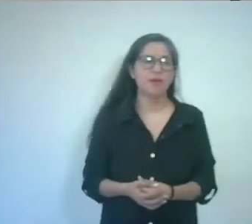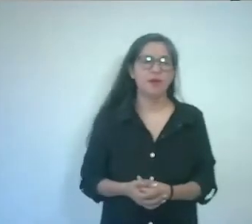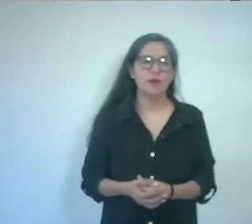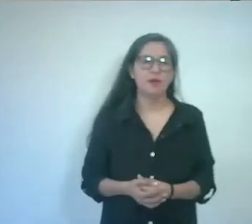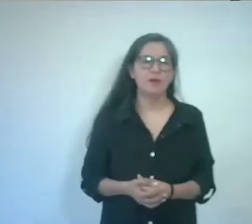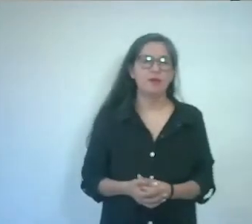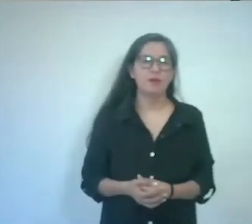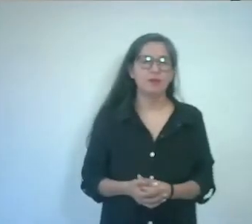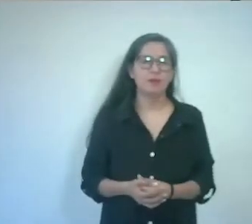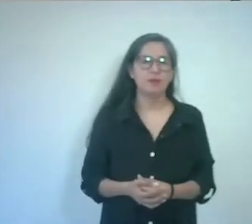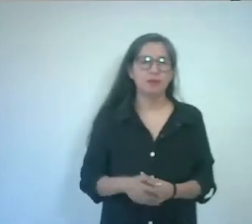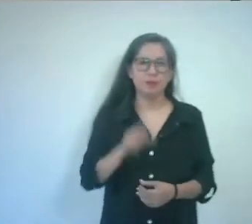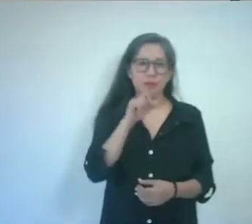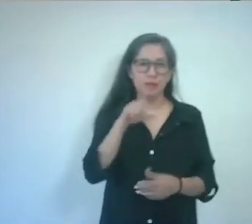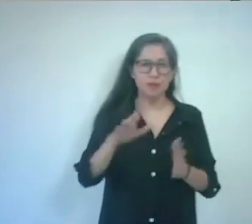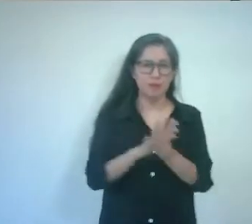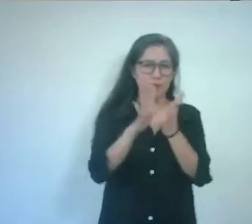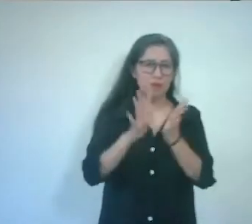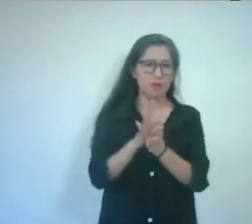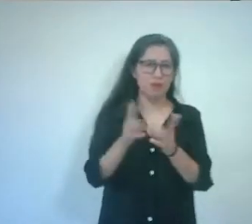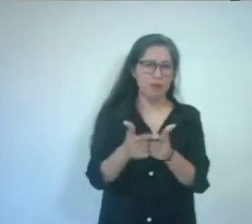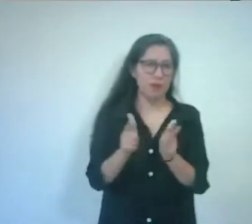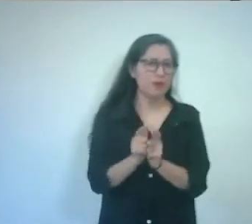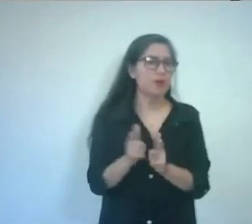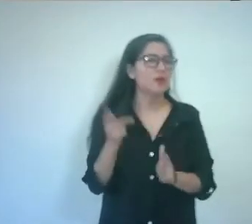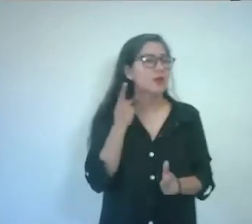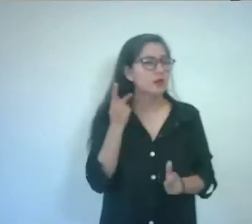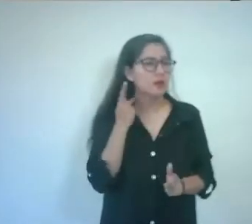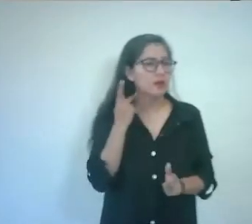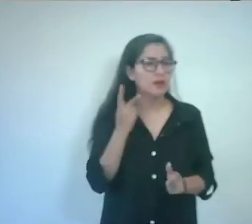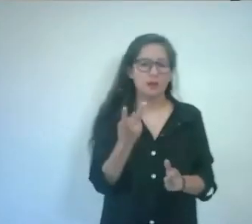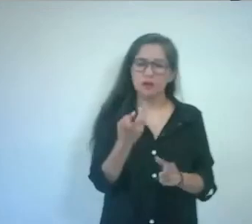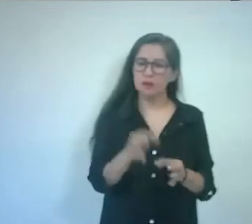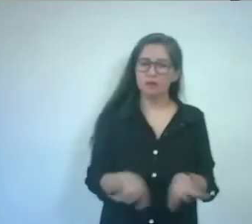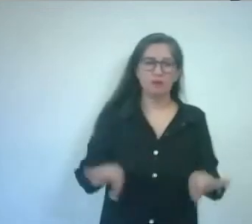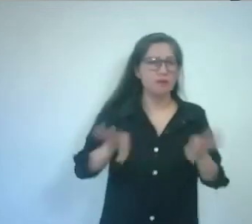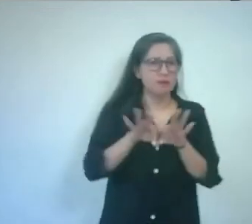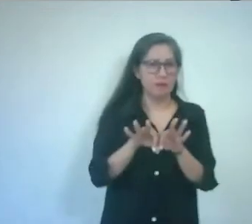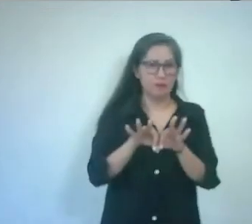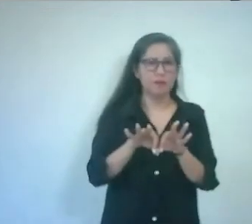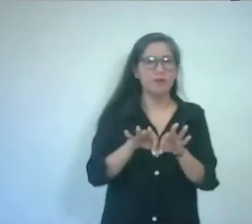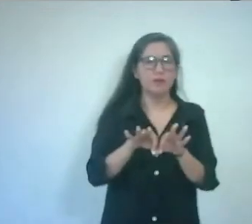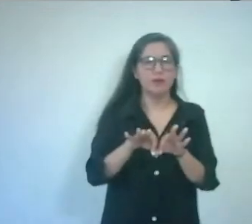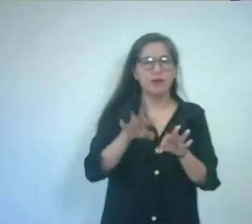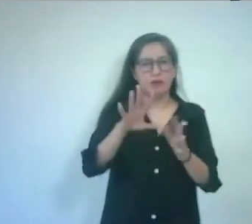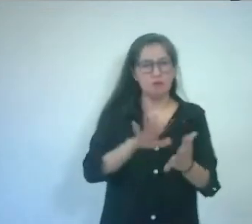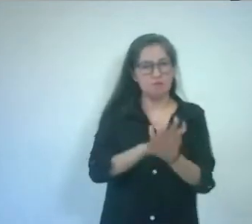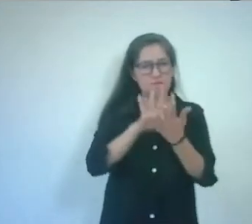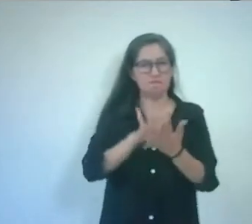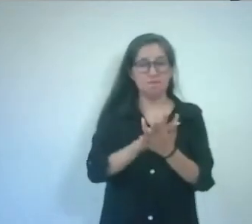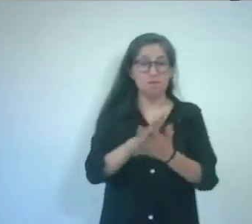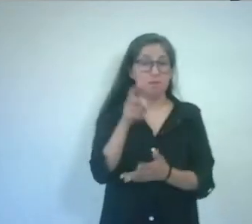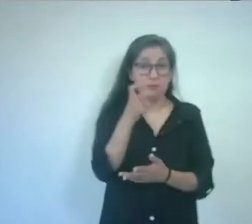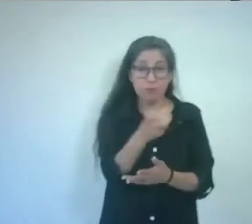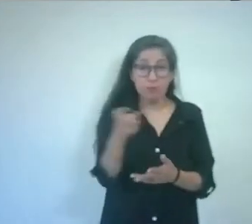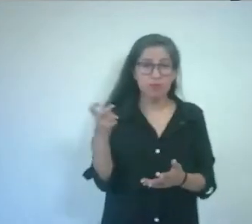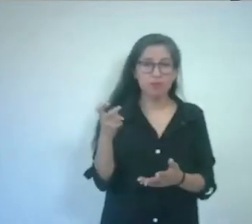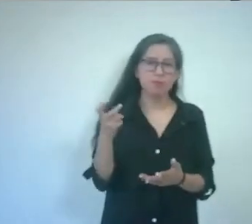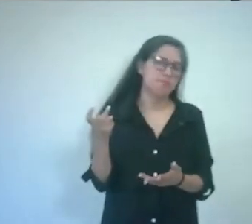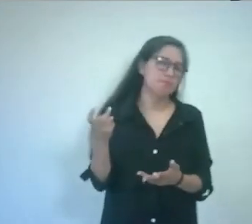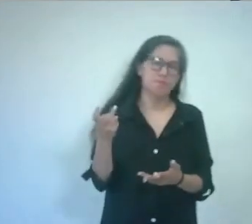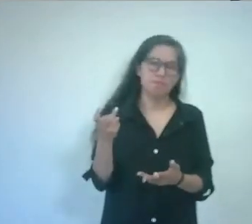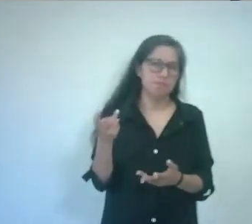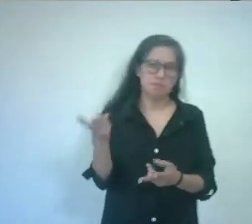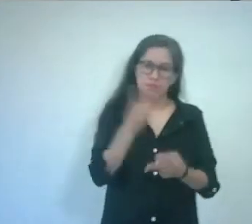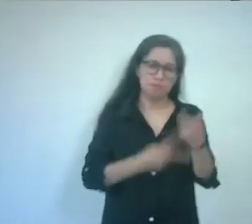Evidentemente también la participación de los partidos políticos, que son un eslabón importante de la cadena democrática y que sin ellos pues, no estaríamos celebrando